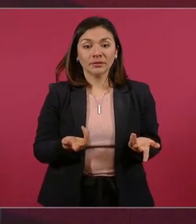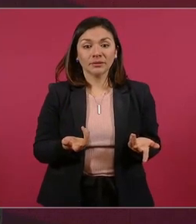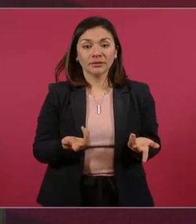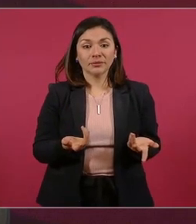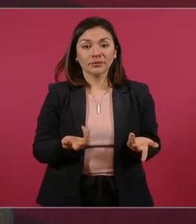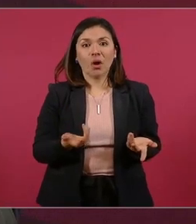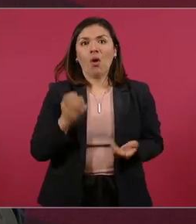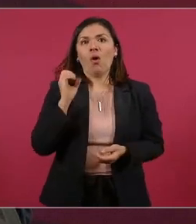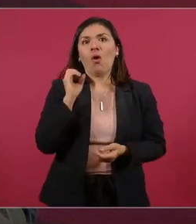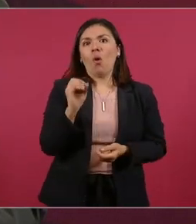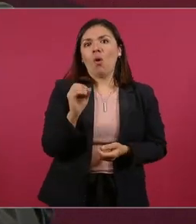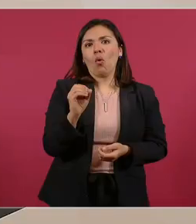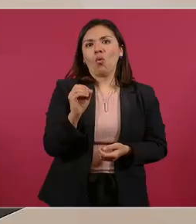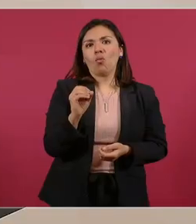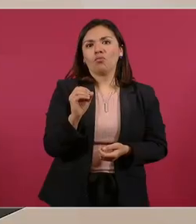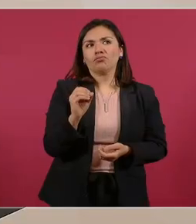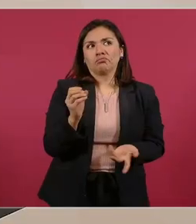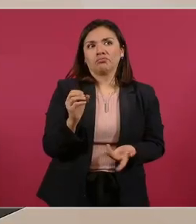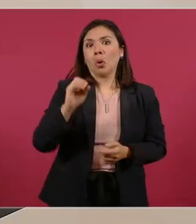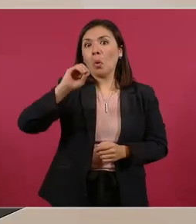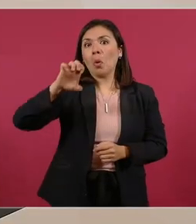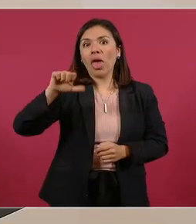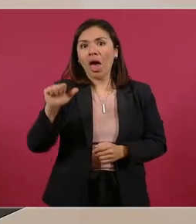o los de la OEA,